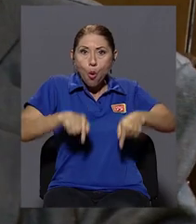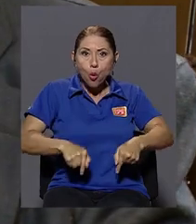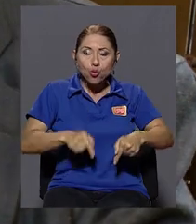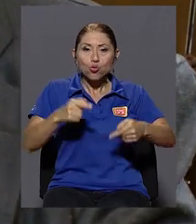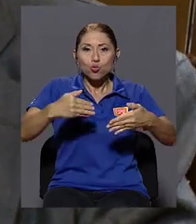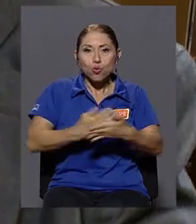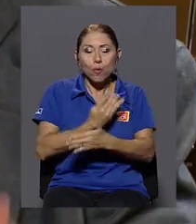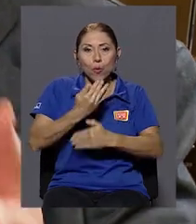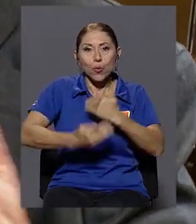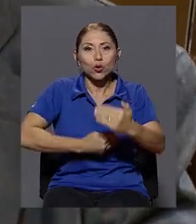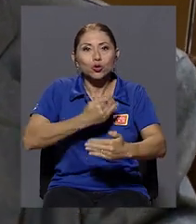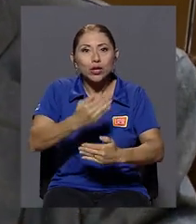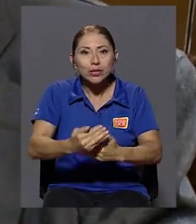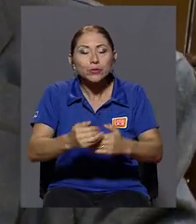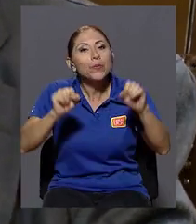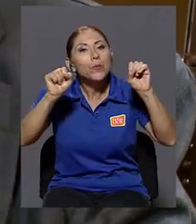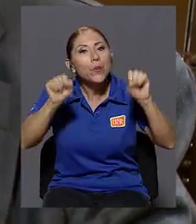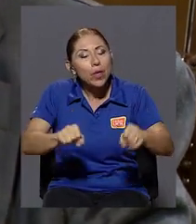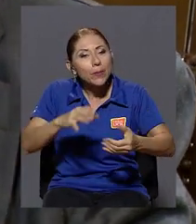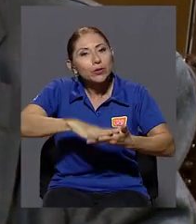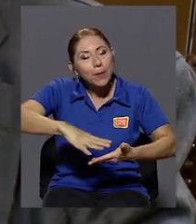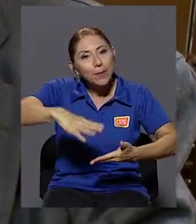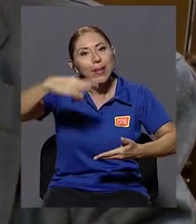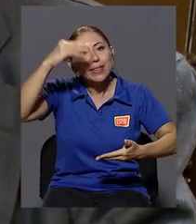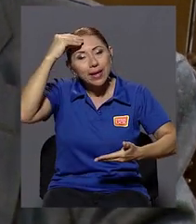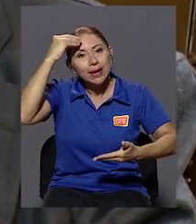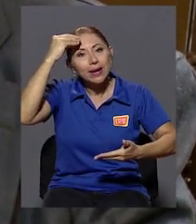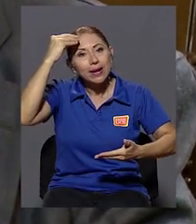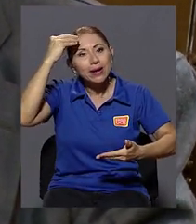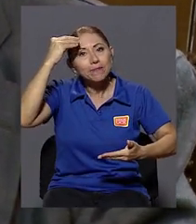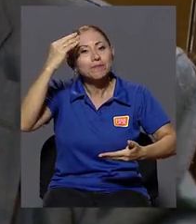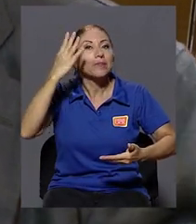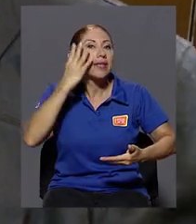nuevo proceso. Podemos aprender de las experiencias